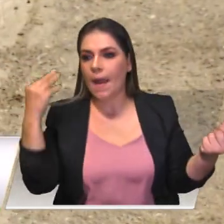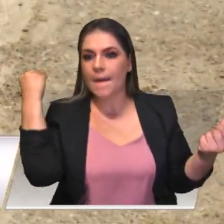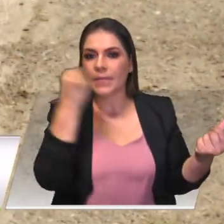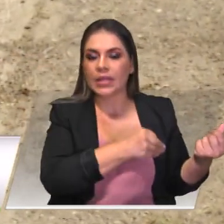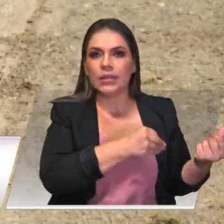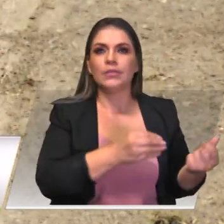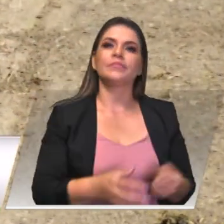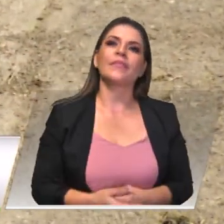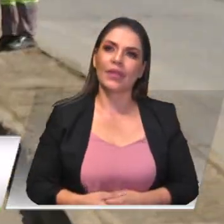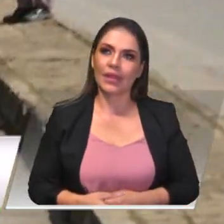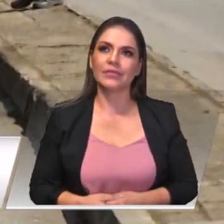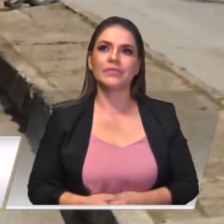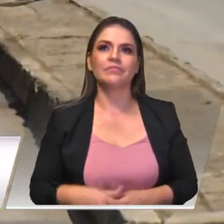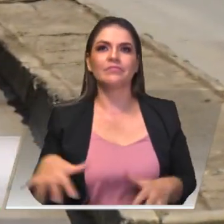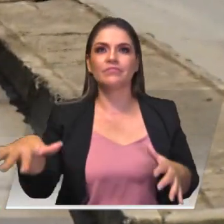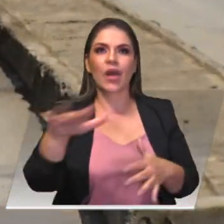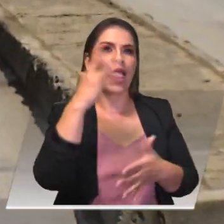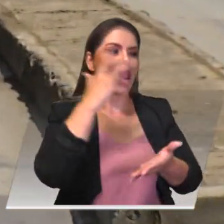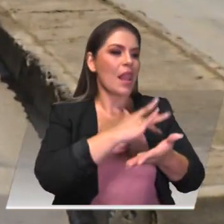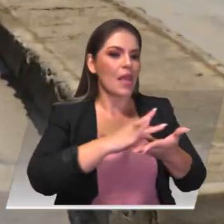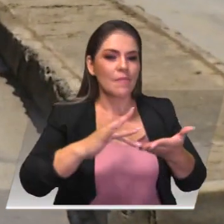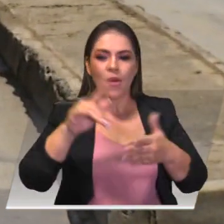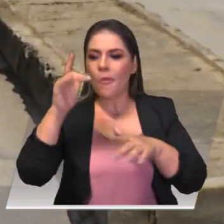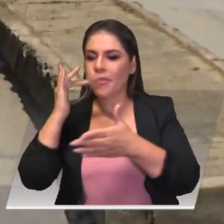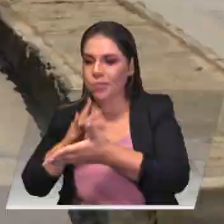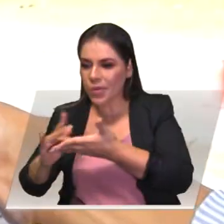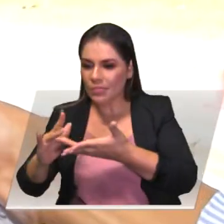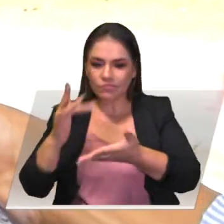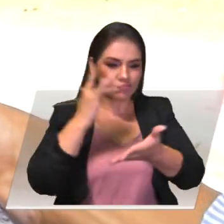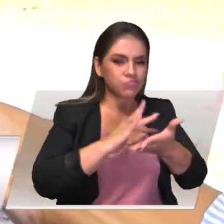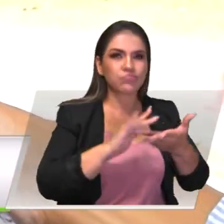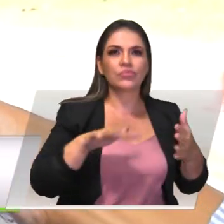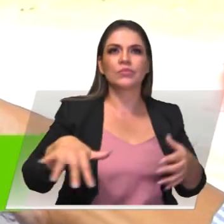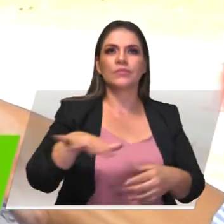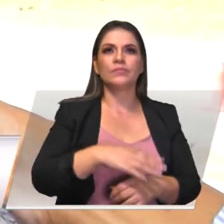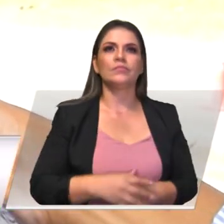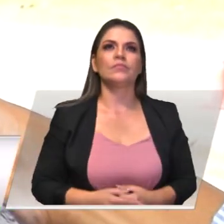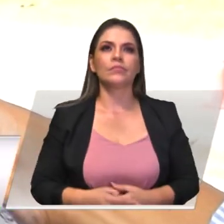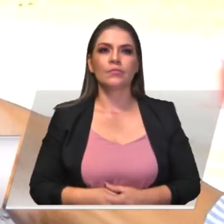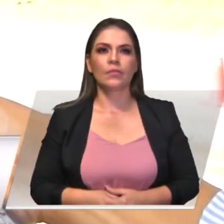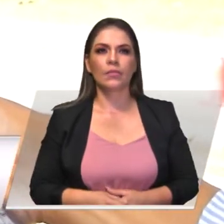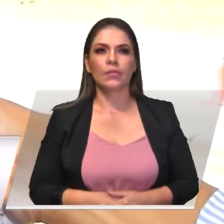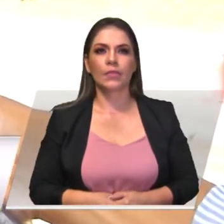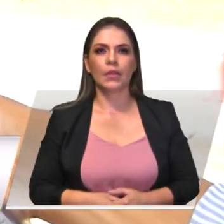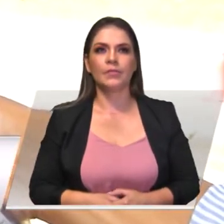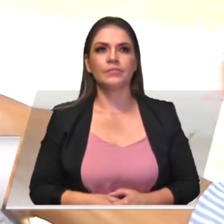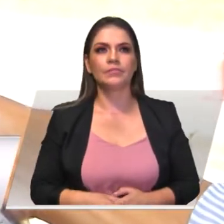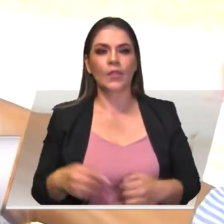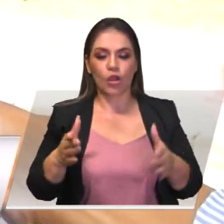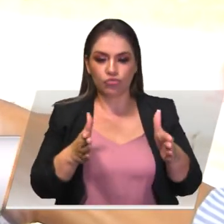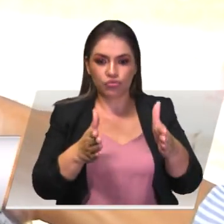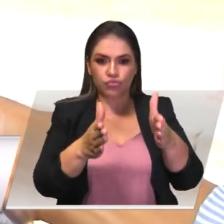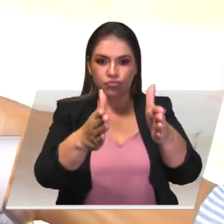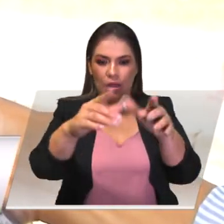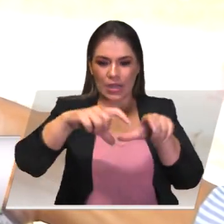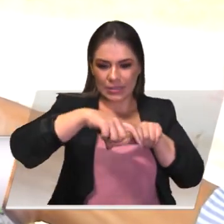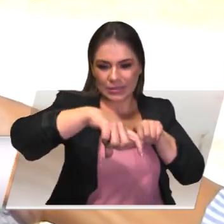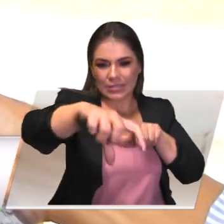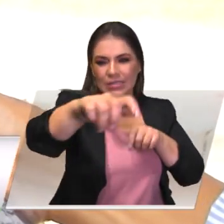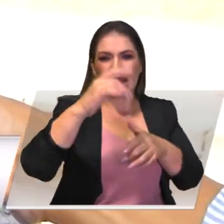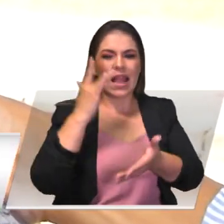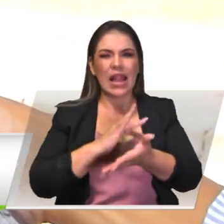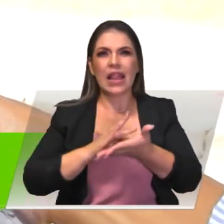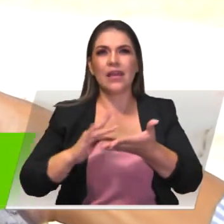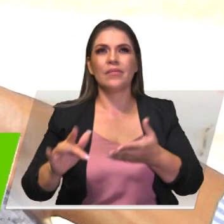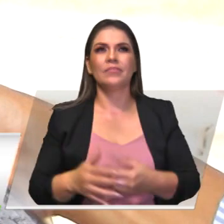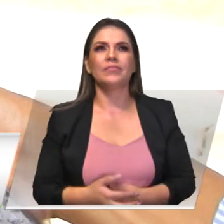aprovechó para darle una mano adicional a vías y separadores. Y en los corredores que llamamos despartillo, que es una limpieza profunda, es quitarle toda